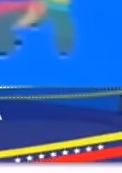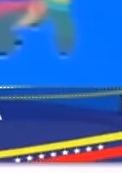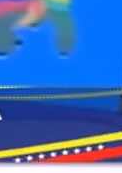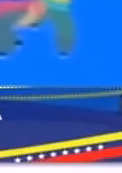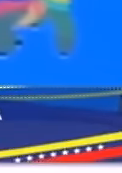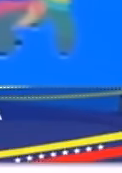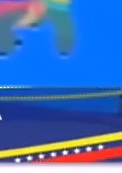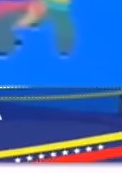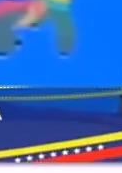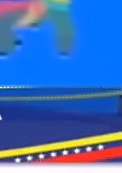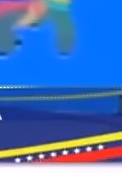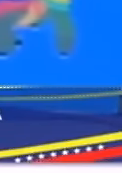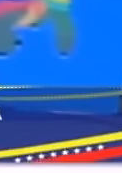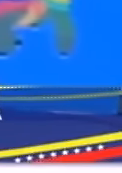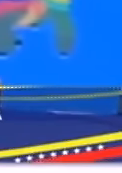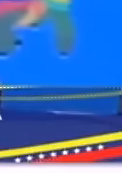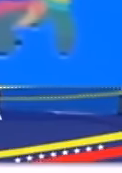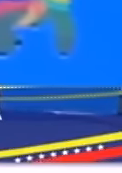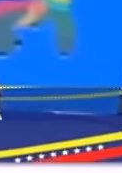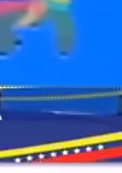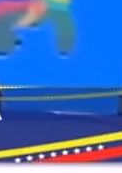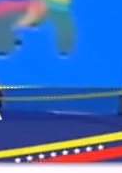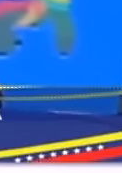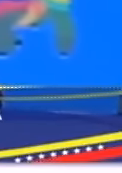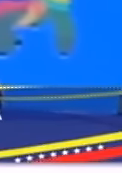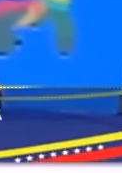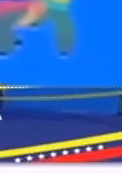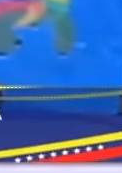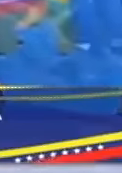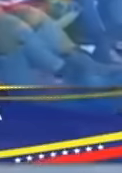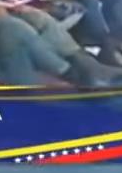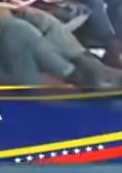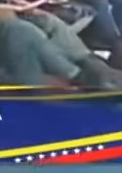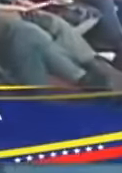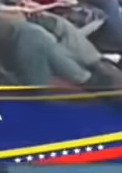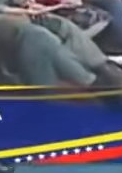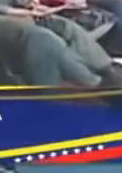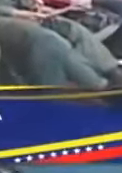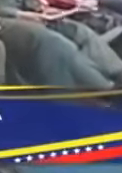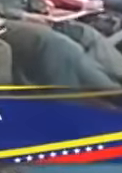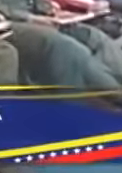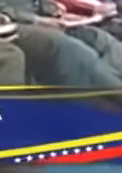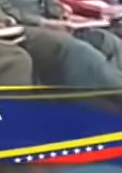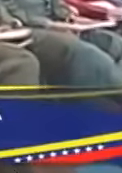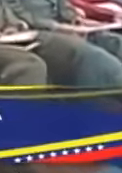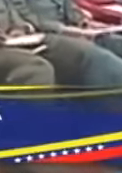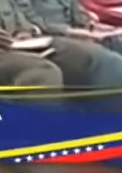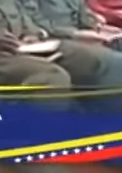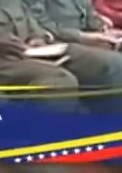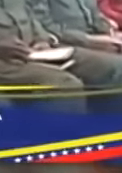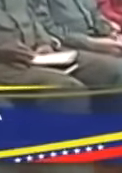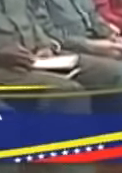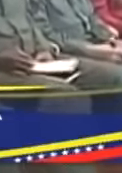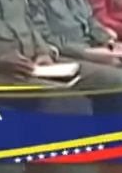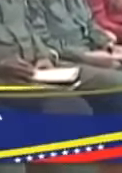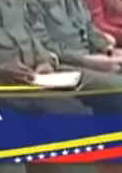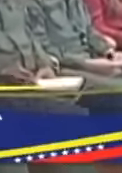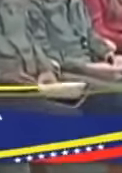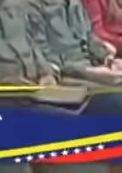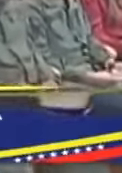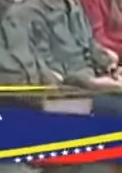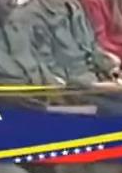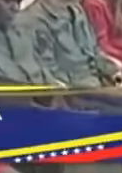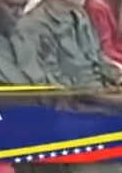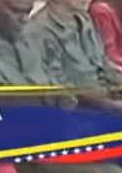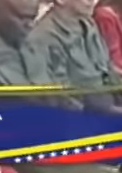devuelve nada, porque si no pierde su honor. Lo dijeron a los americanos. Y los americanos aparentaban que estaban defendiendo a Venezuela, sacaron a